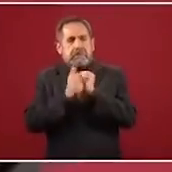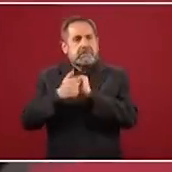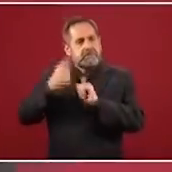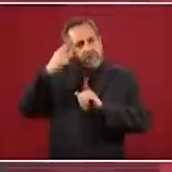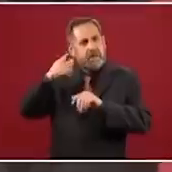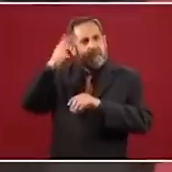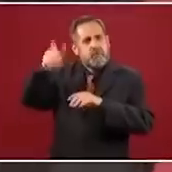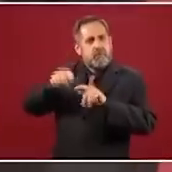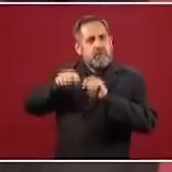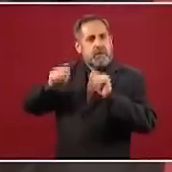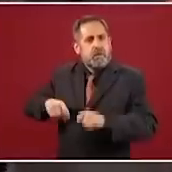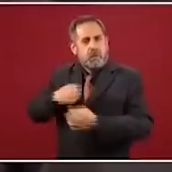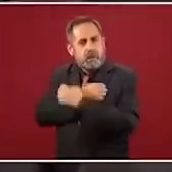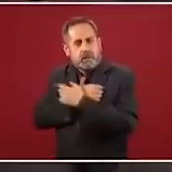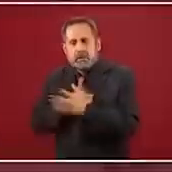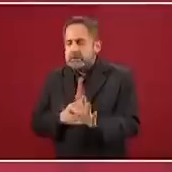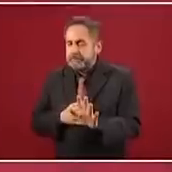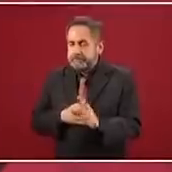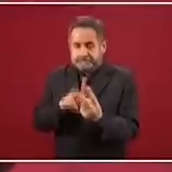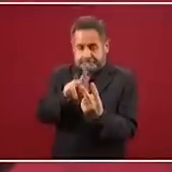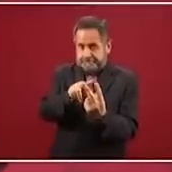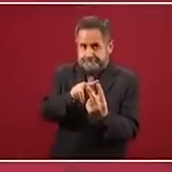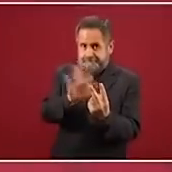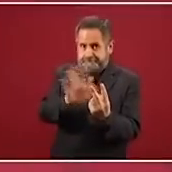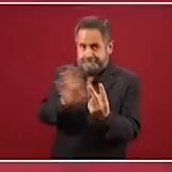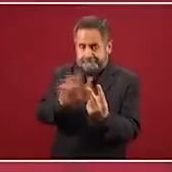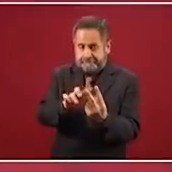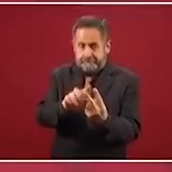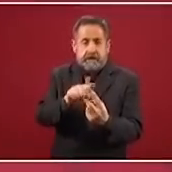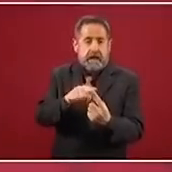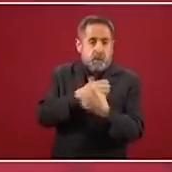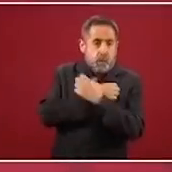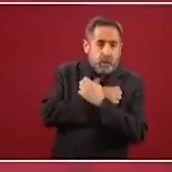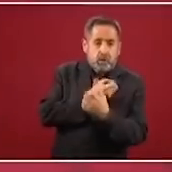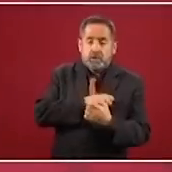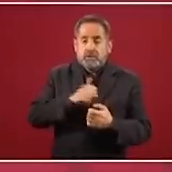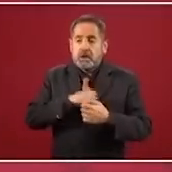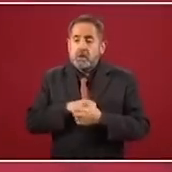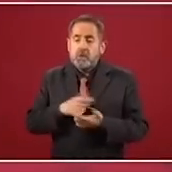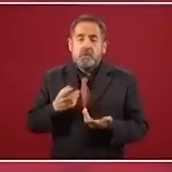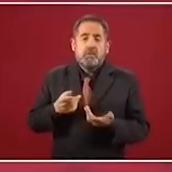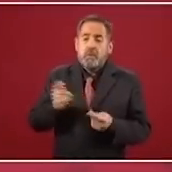Entonces, ni la salud ni la educación son privilegios, son derechos